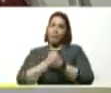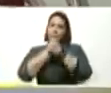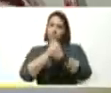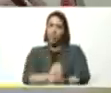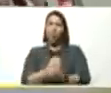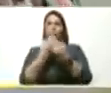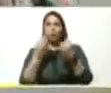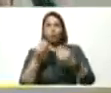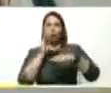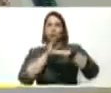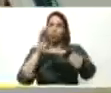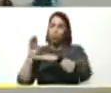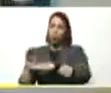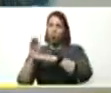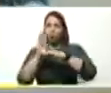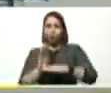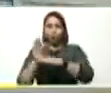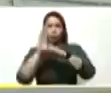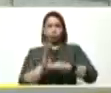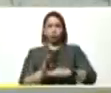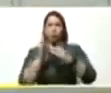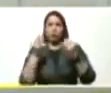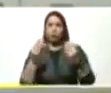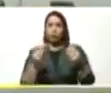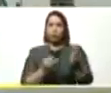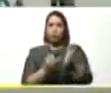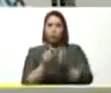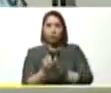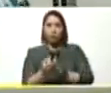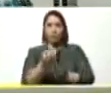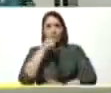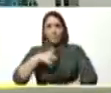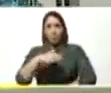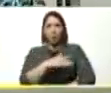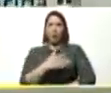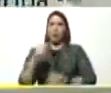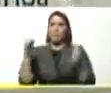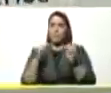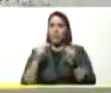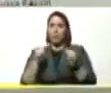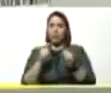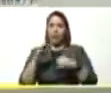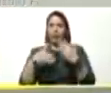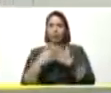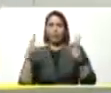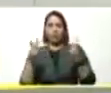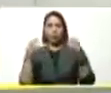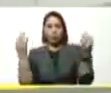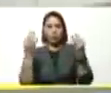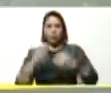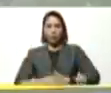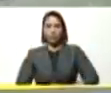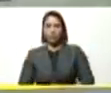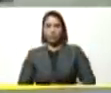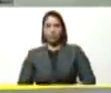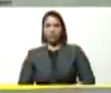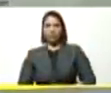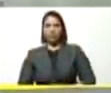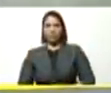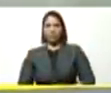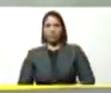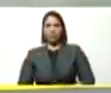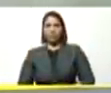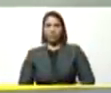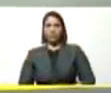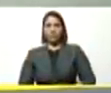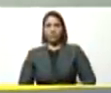tanto cuidado, tanta protección y tanta lealtad al pueblo merideño. Hasta la victoria siempre. Venceremos.